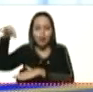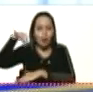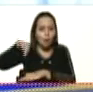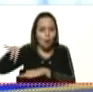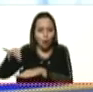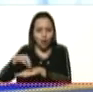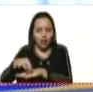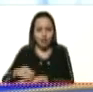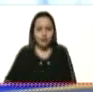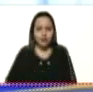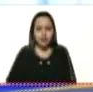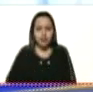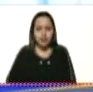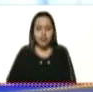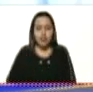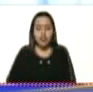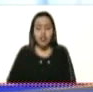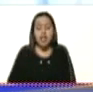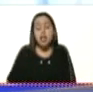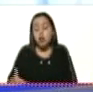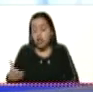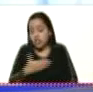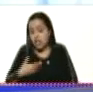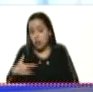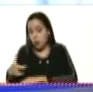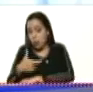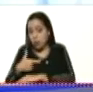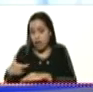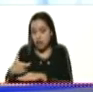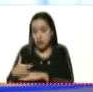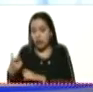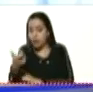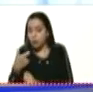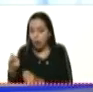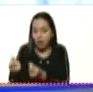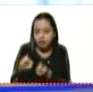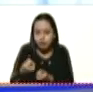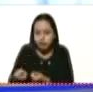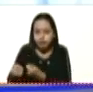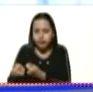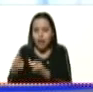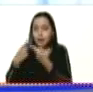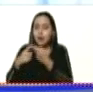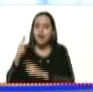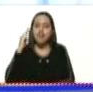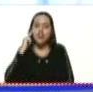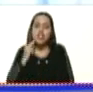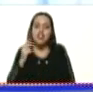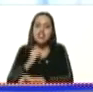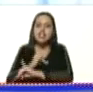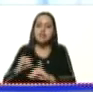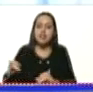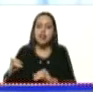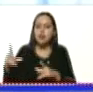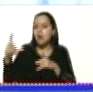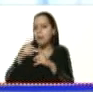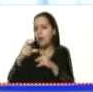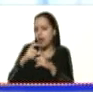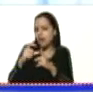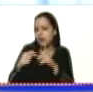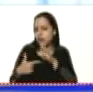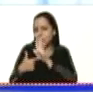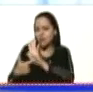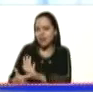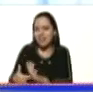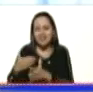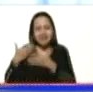es el de la debilidad. En esa carta, el Libertador concluye con una frase en la que muestra su